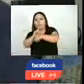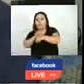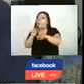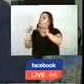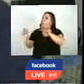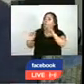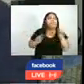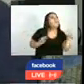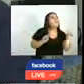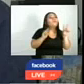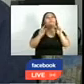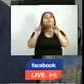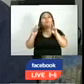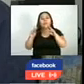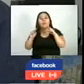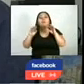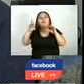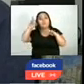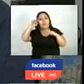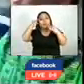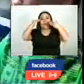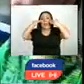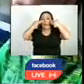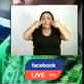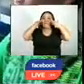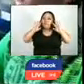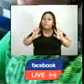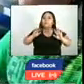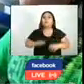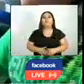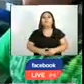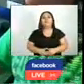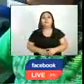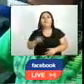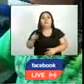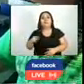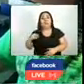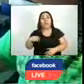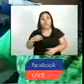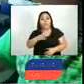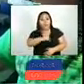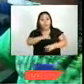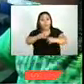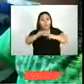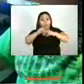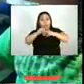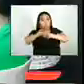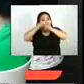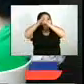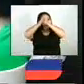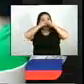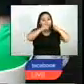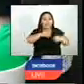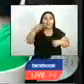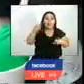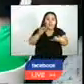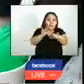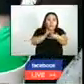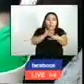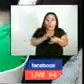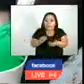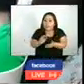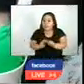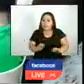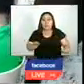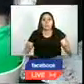la distancia, sería un tiempo, digamos, adecuado. Expertos en optometría consideran que el uso del celular debería ser prohibido